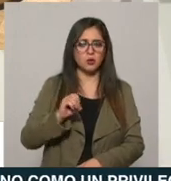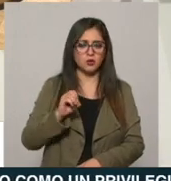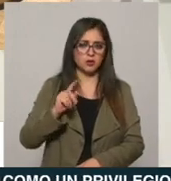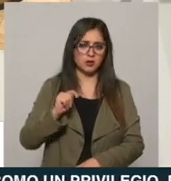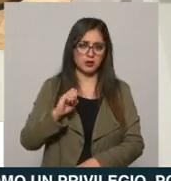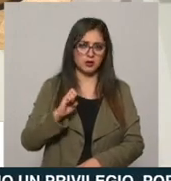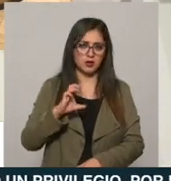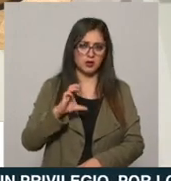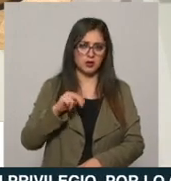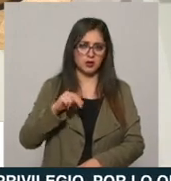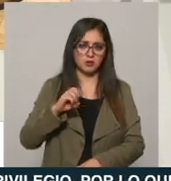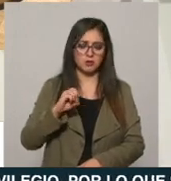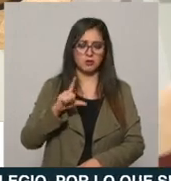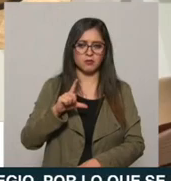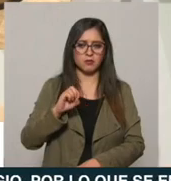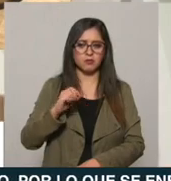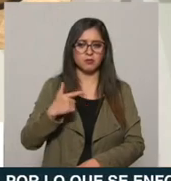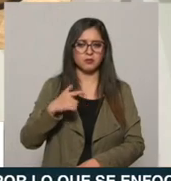cual